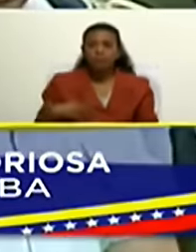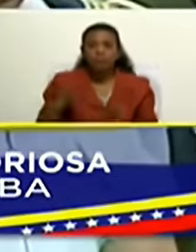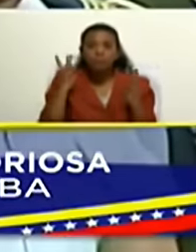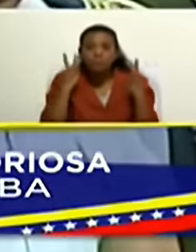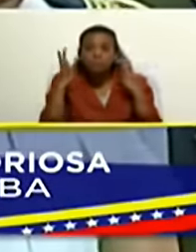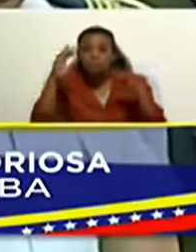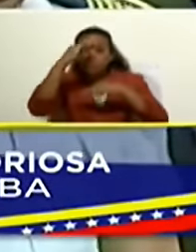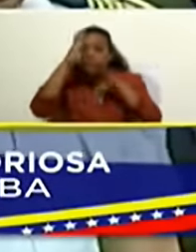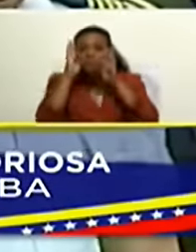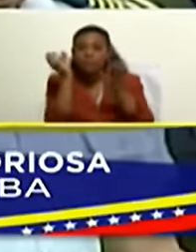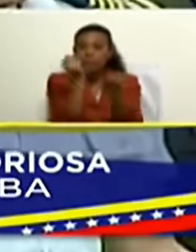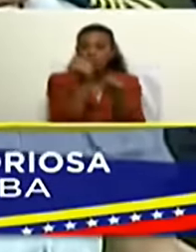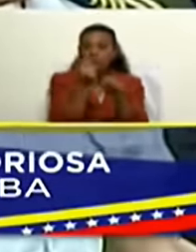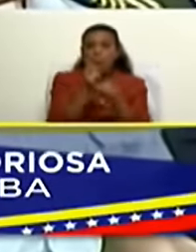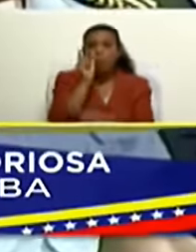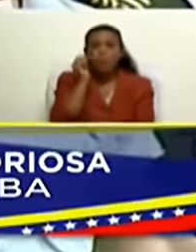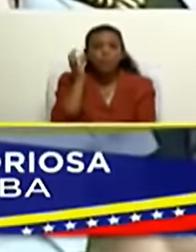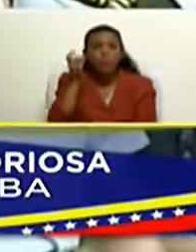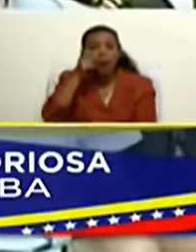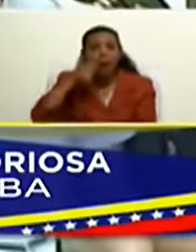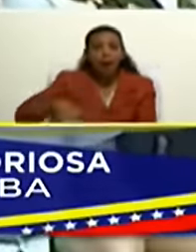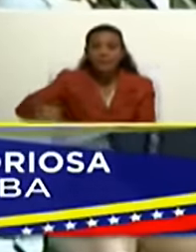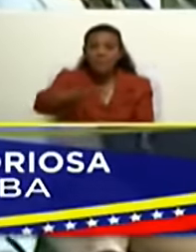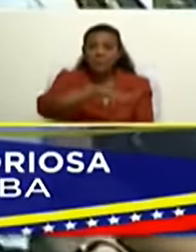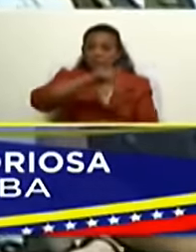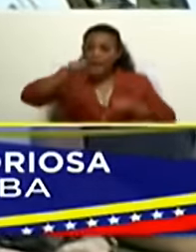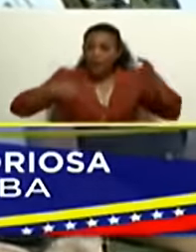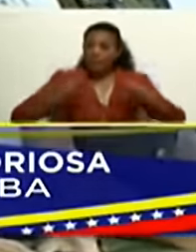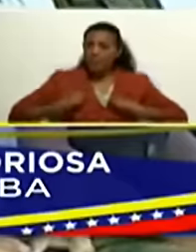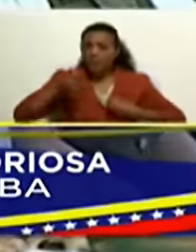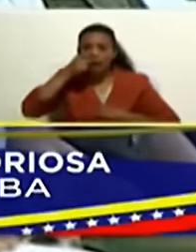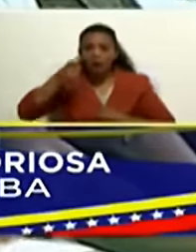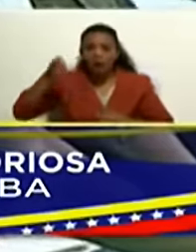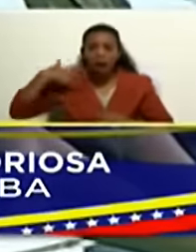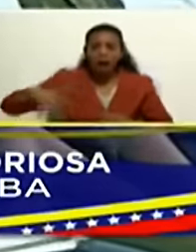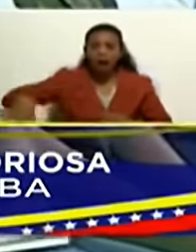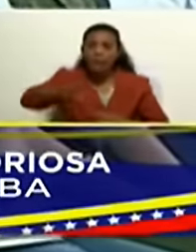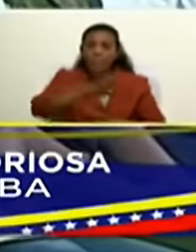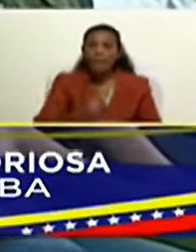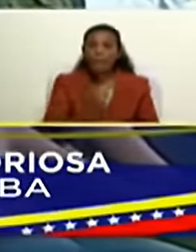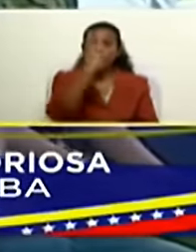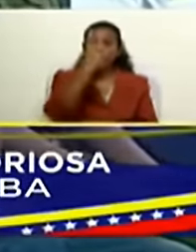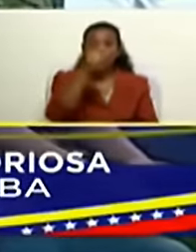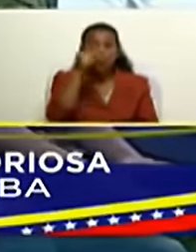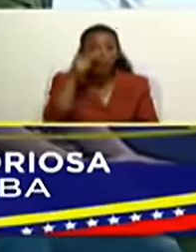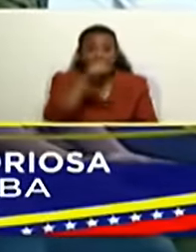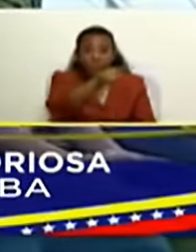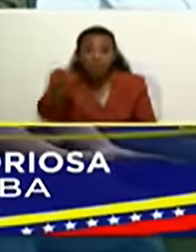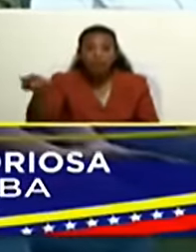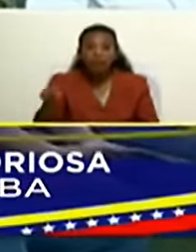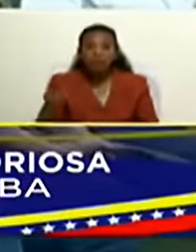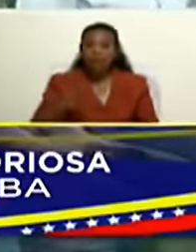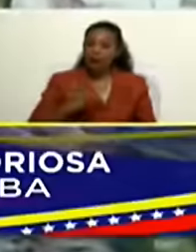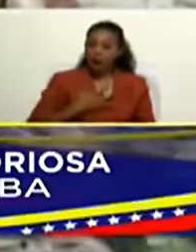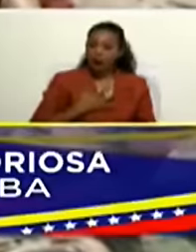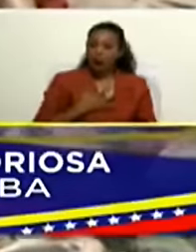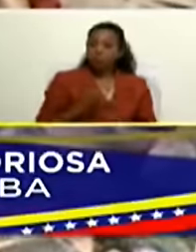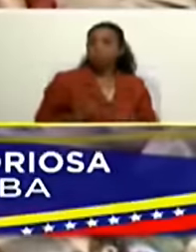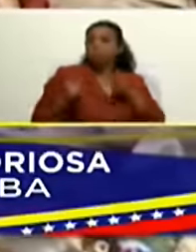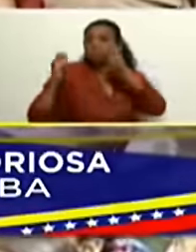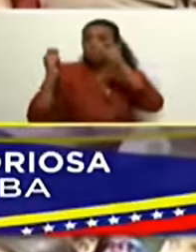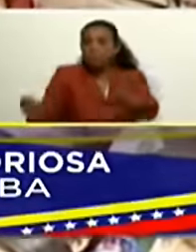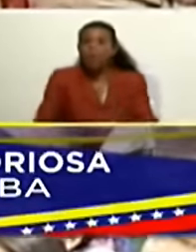oído trabajadores, trabajadoras, campesinas, porque por primera vez a ustedes se les